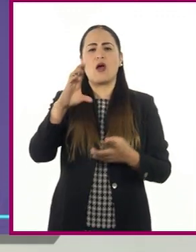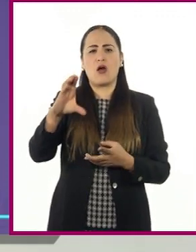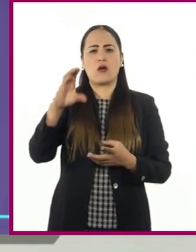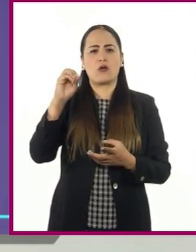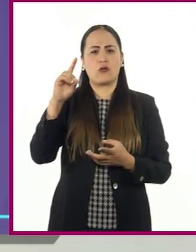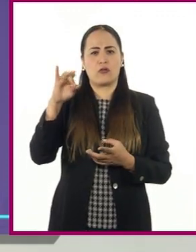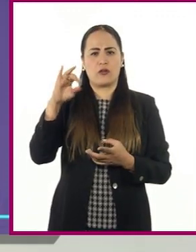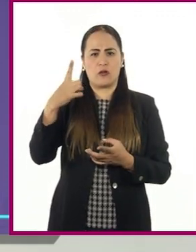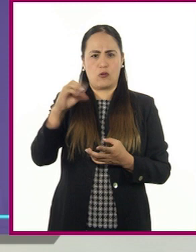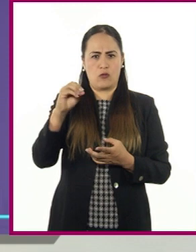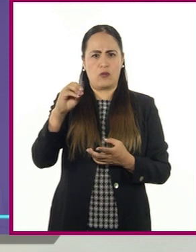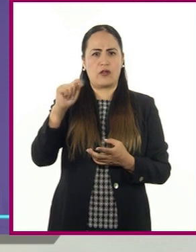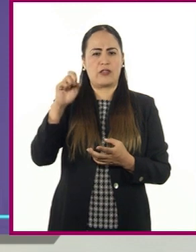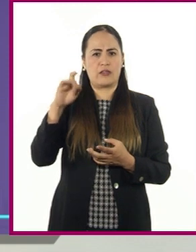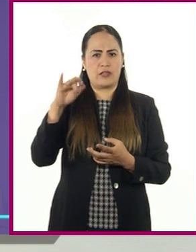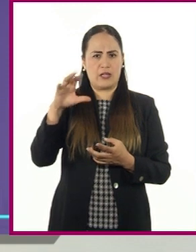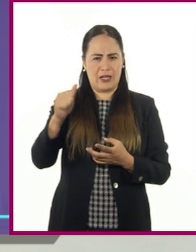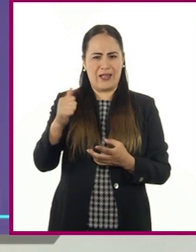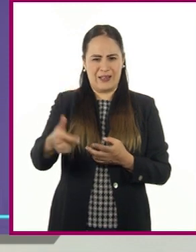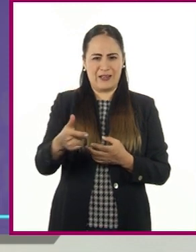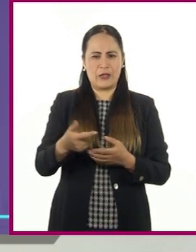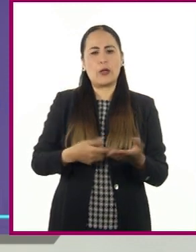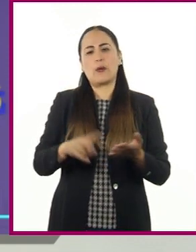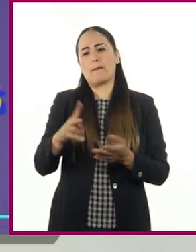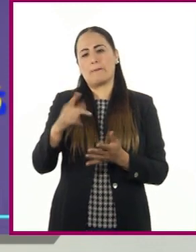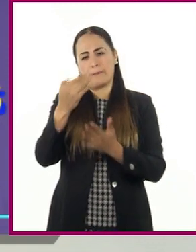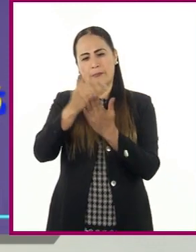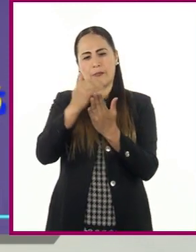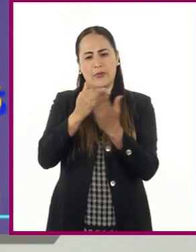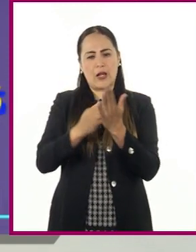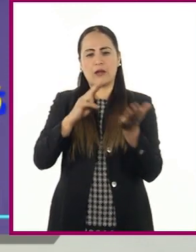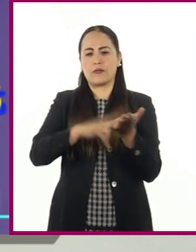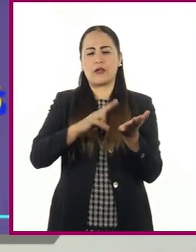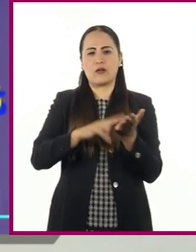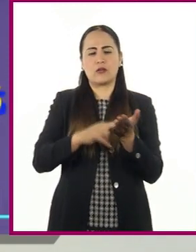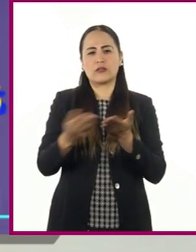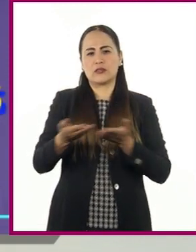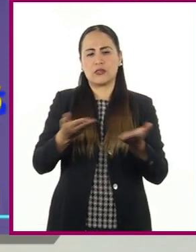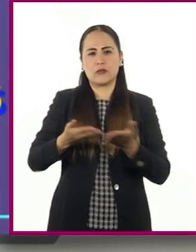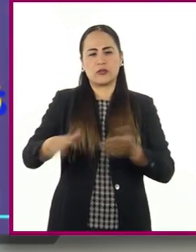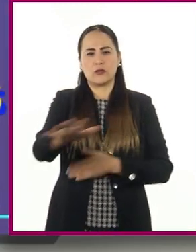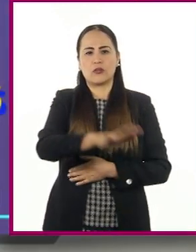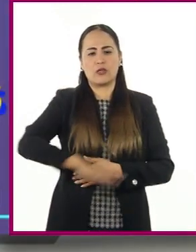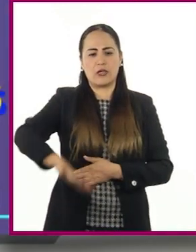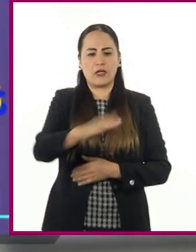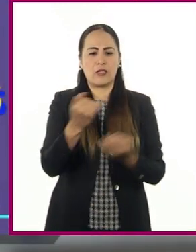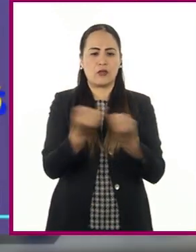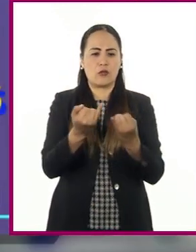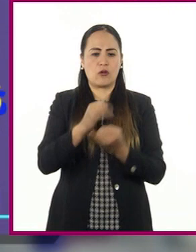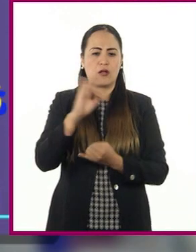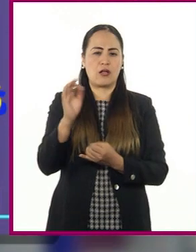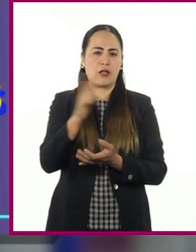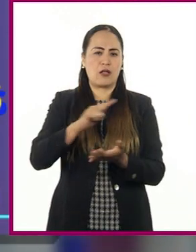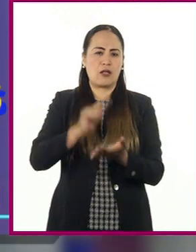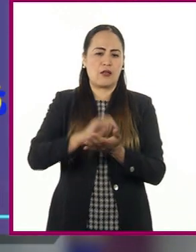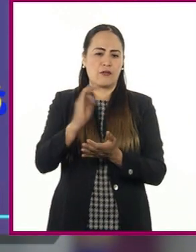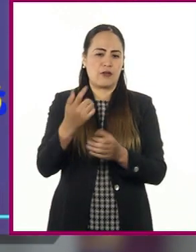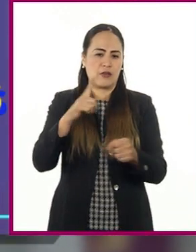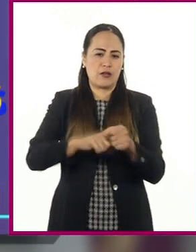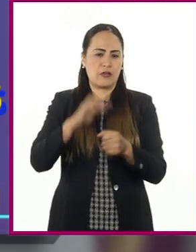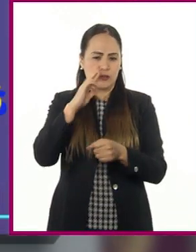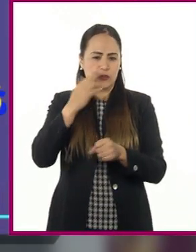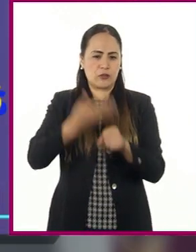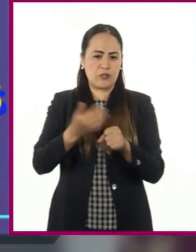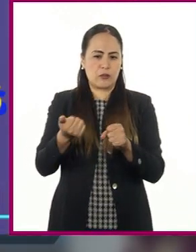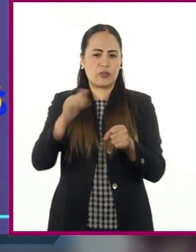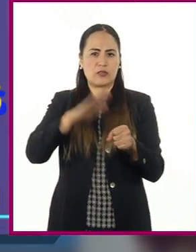los Principios y Valores del Servicio Público, así como la Ley Federal de Responsabilidades Administrativas